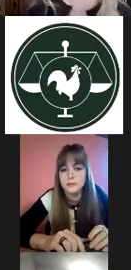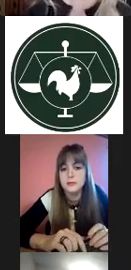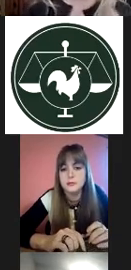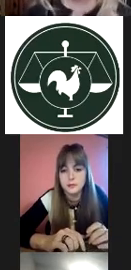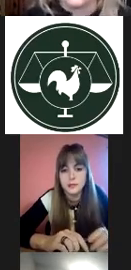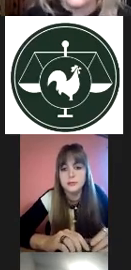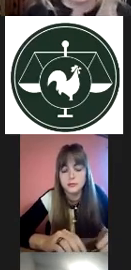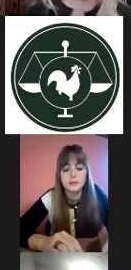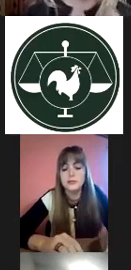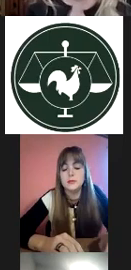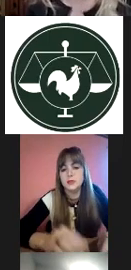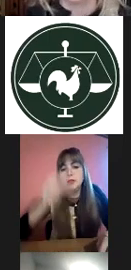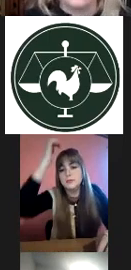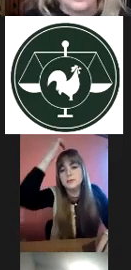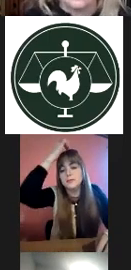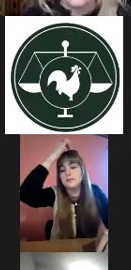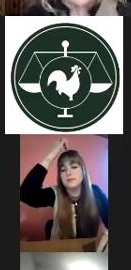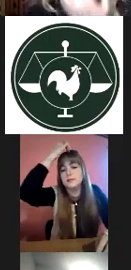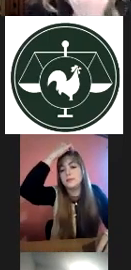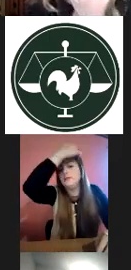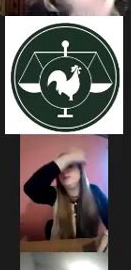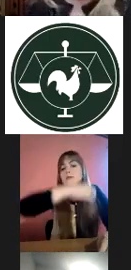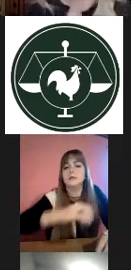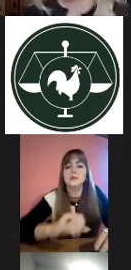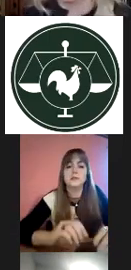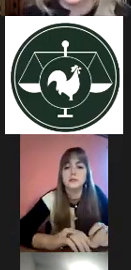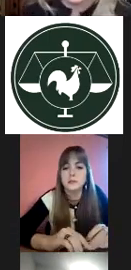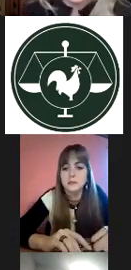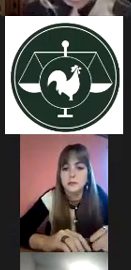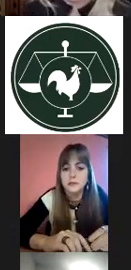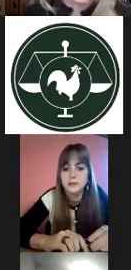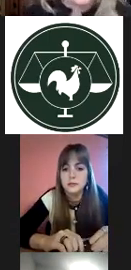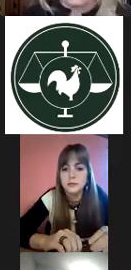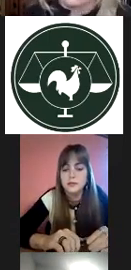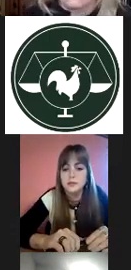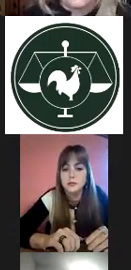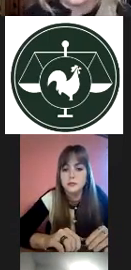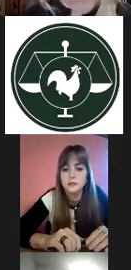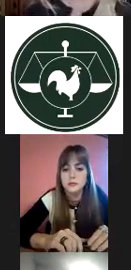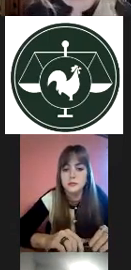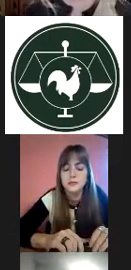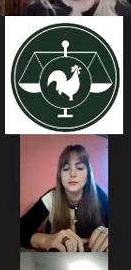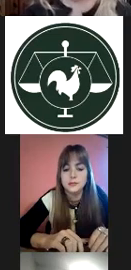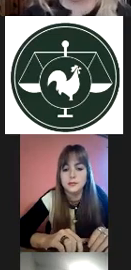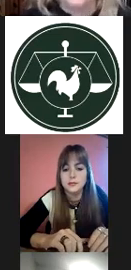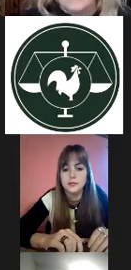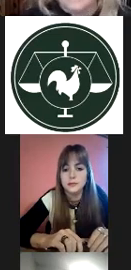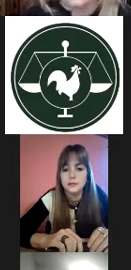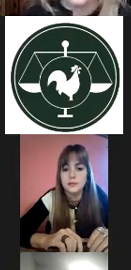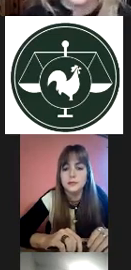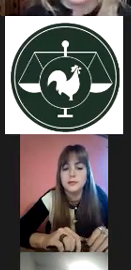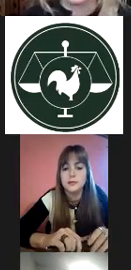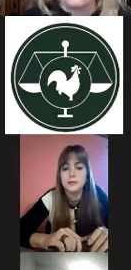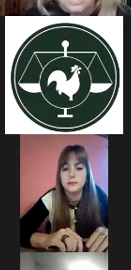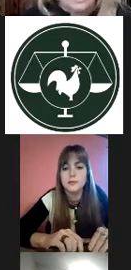fresca, cambiársela, alimentación adecuada. Otro inconveniente, la gente, yo entiendo, muchos con toda la voluntad para